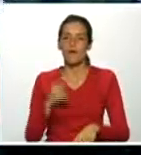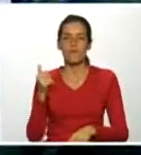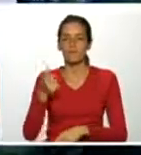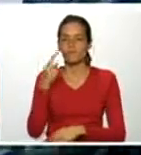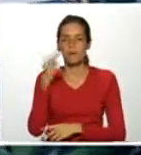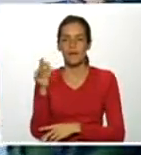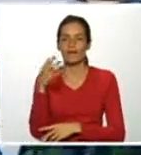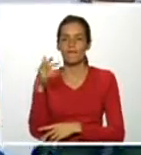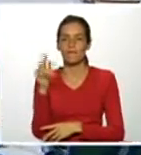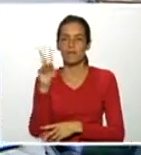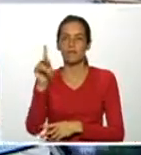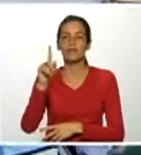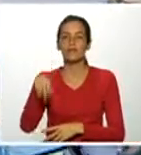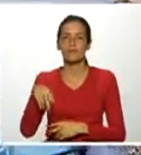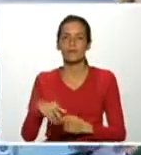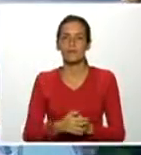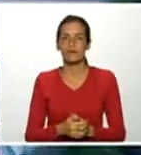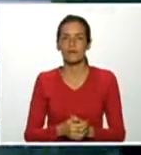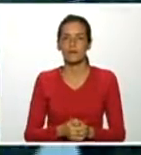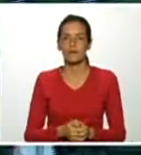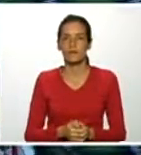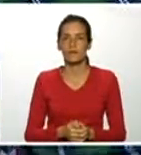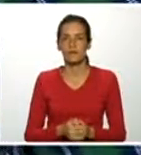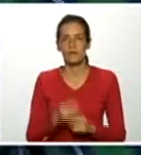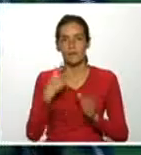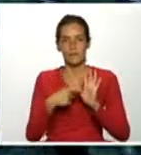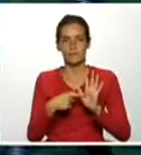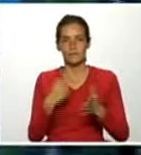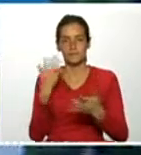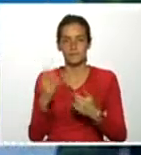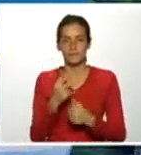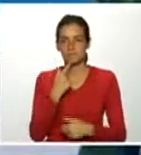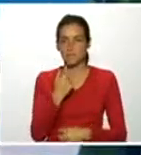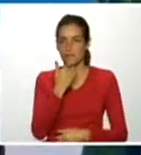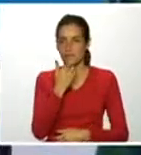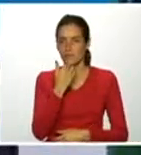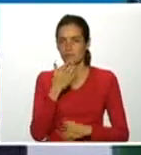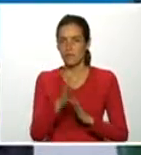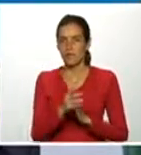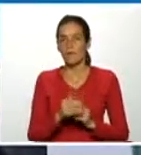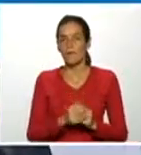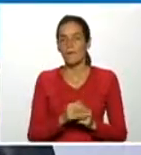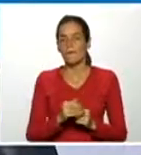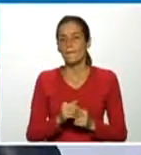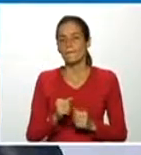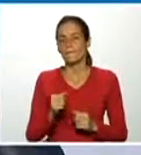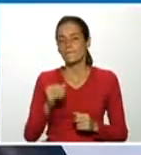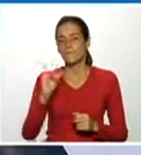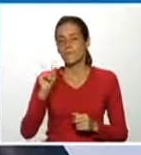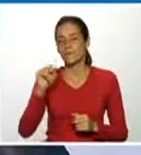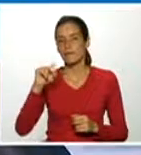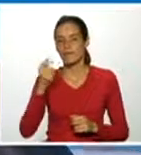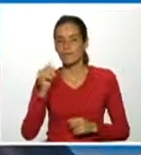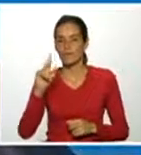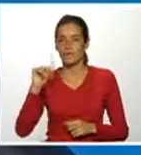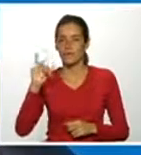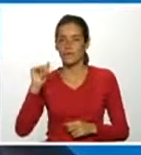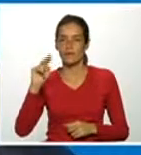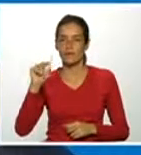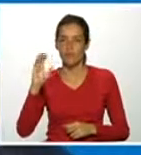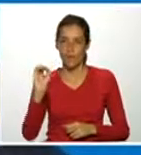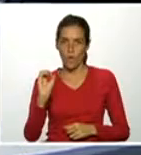Venezuela, pero vemos un pingüino. Uh-huh. Sí. Háblanos un poco sobre el pingüino. Sí, bueno, uno